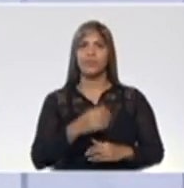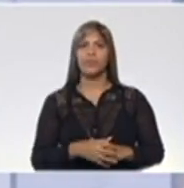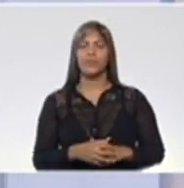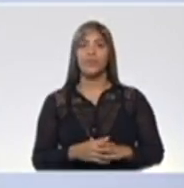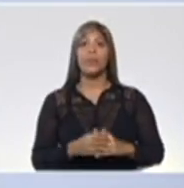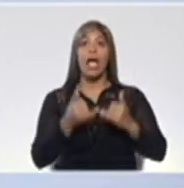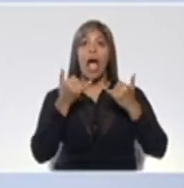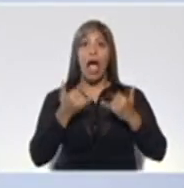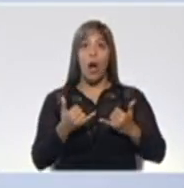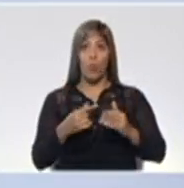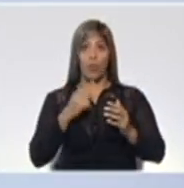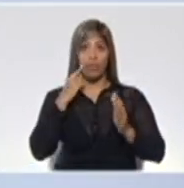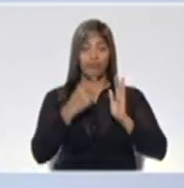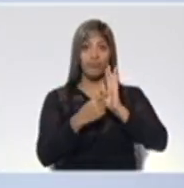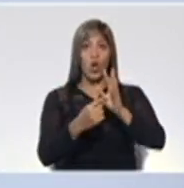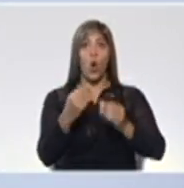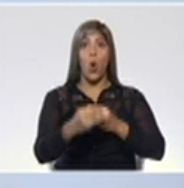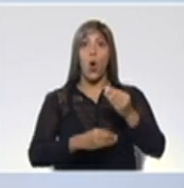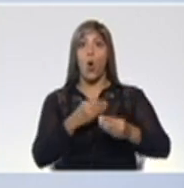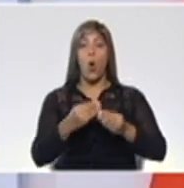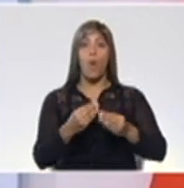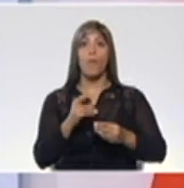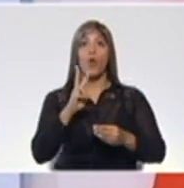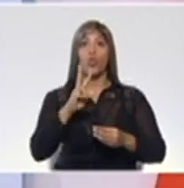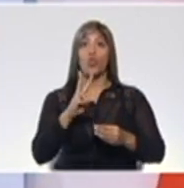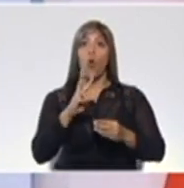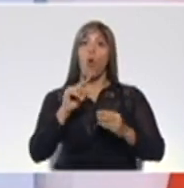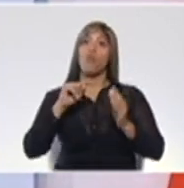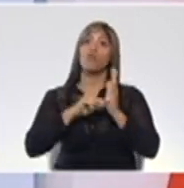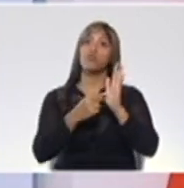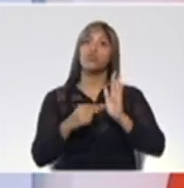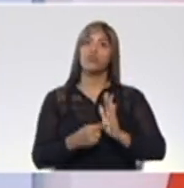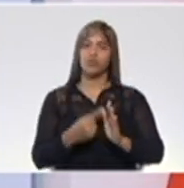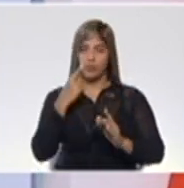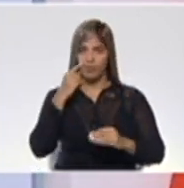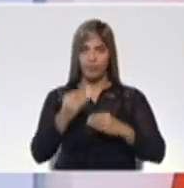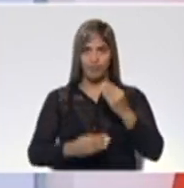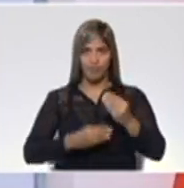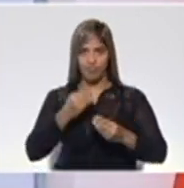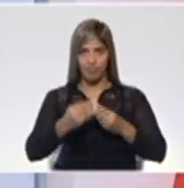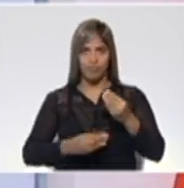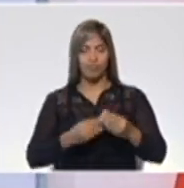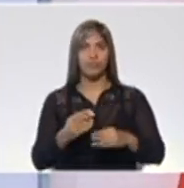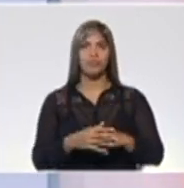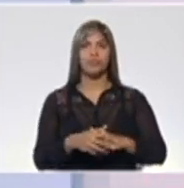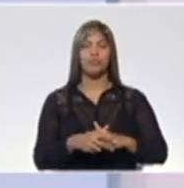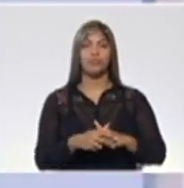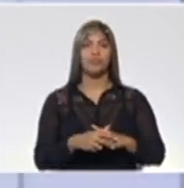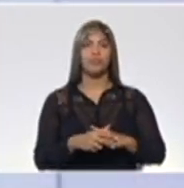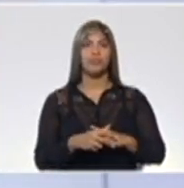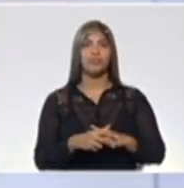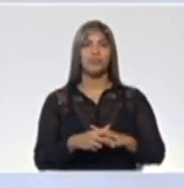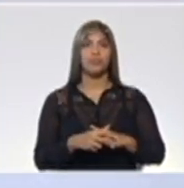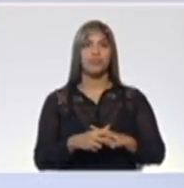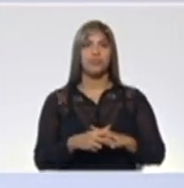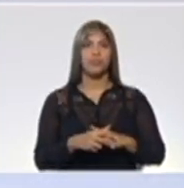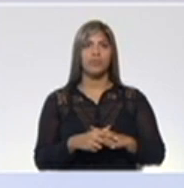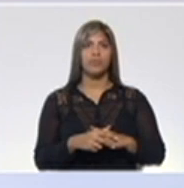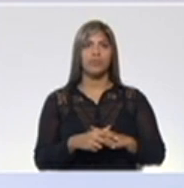Vamos a representar dos puntos en este sistema de coordenadas. Vamos a utilizar